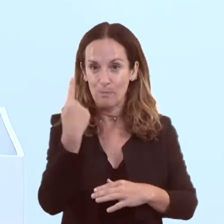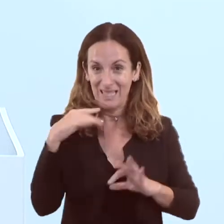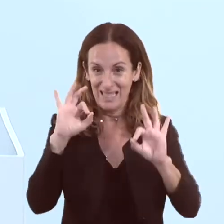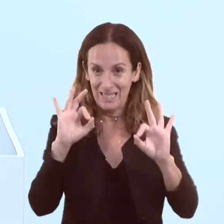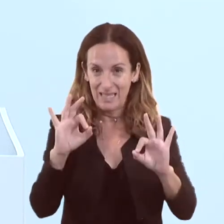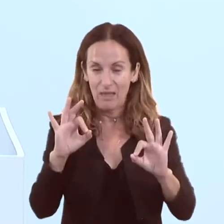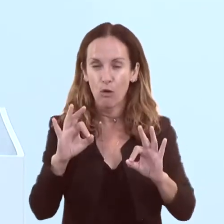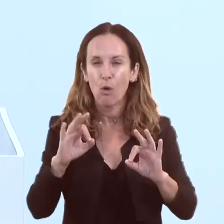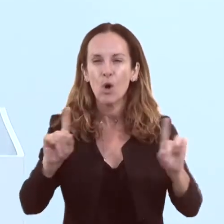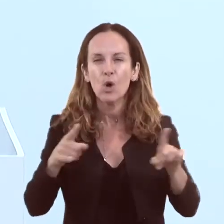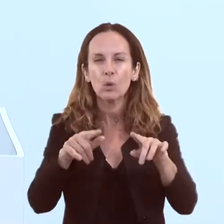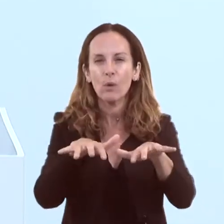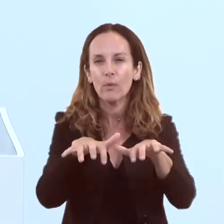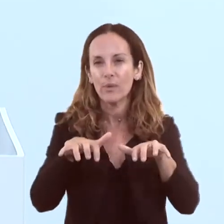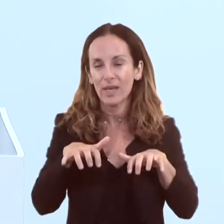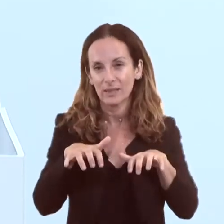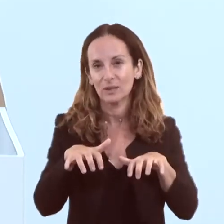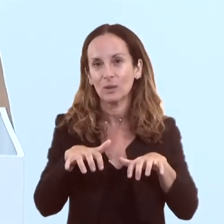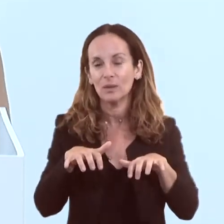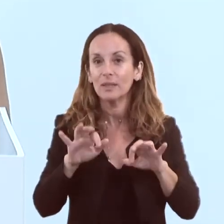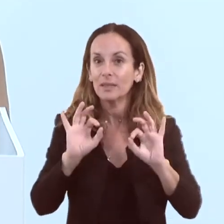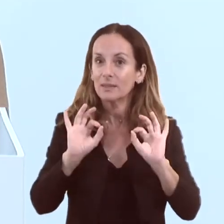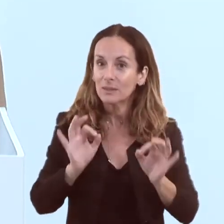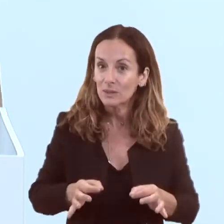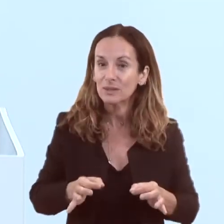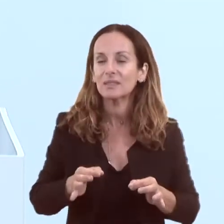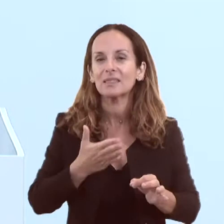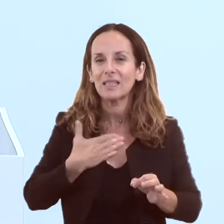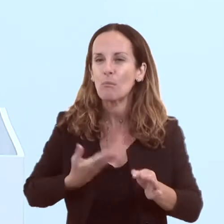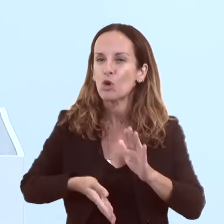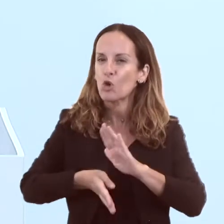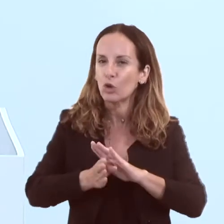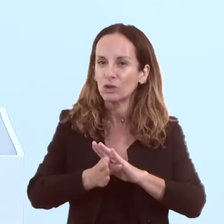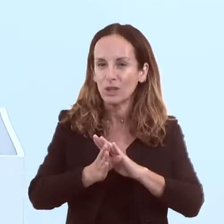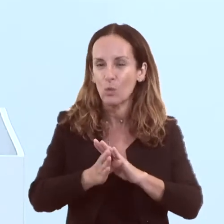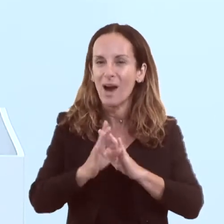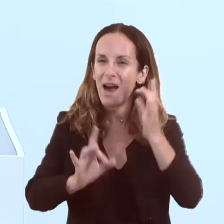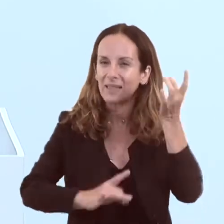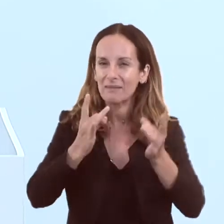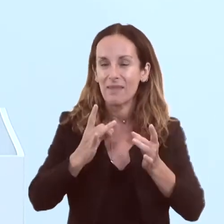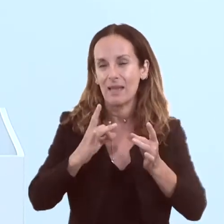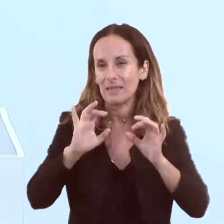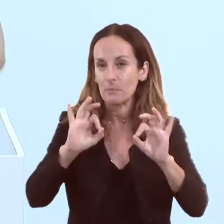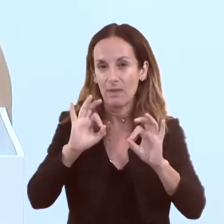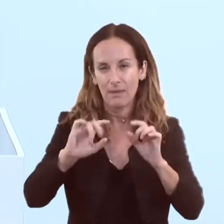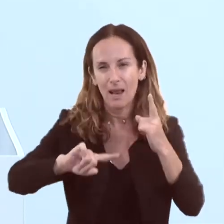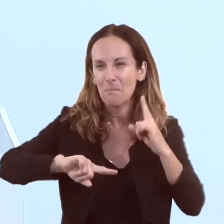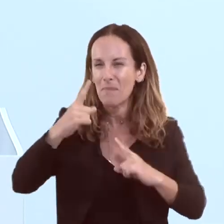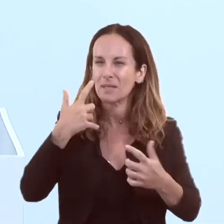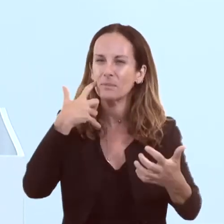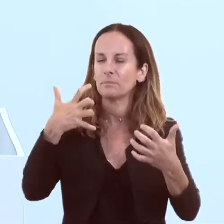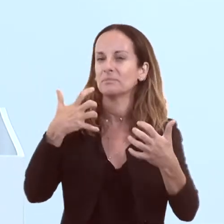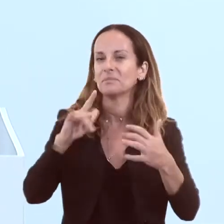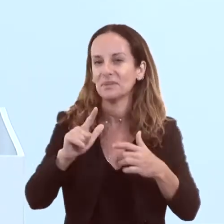oportunidades de desahogarte que está aquí Este finestra por continúa Aunque Estas actividades especialmente que esta no de un concierto